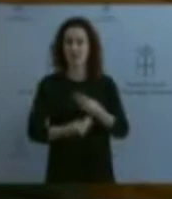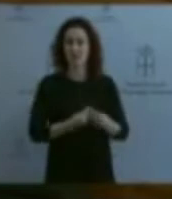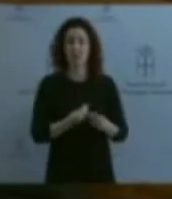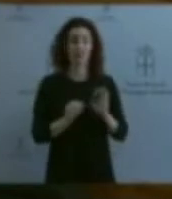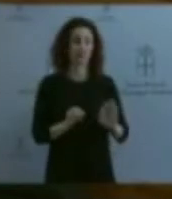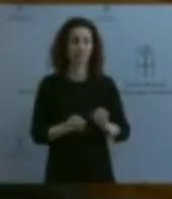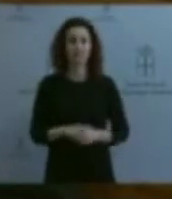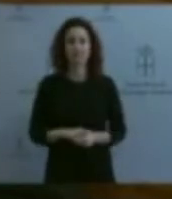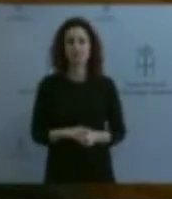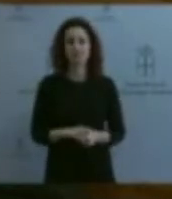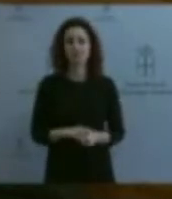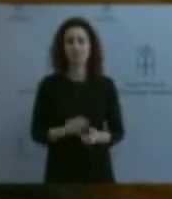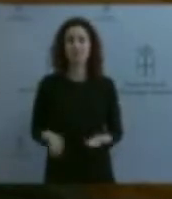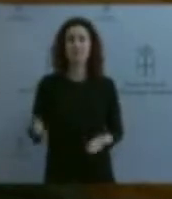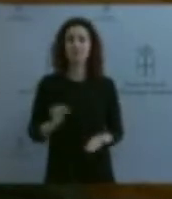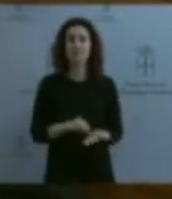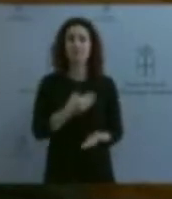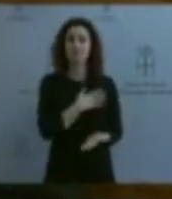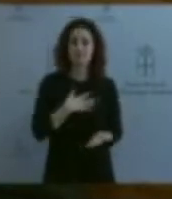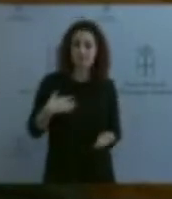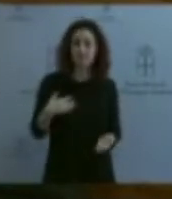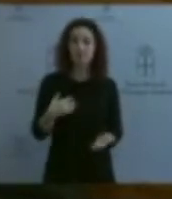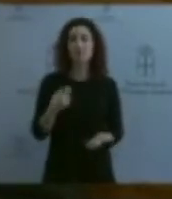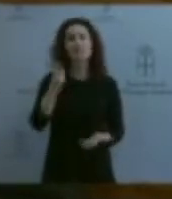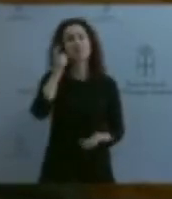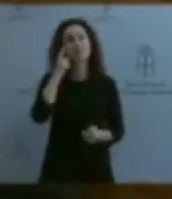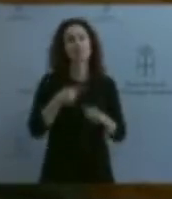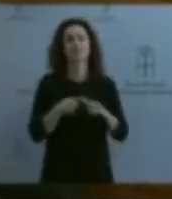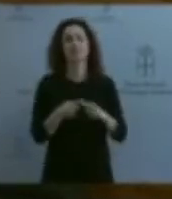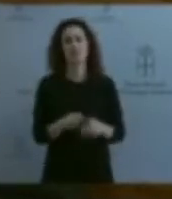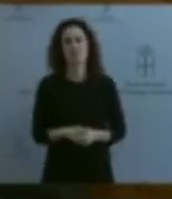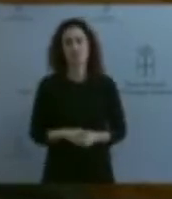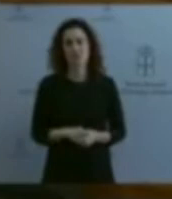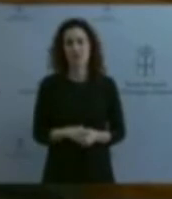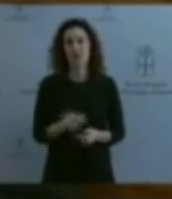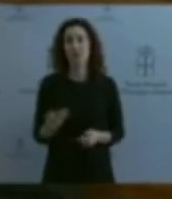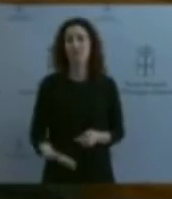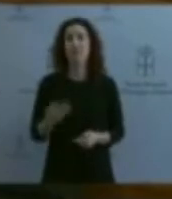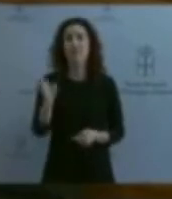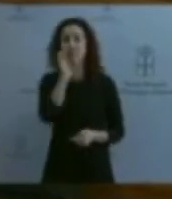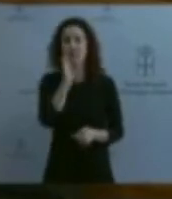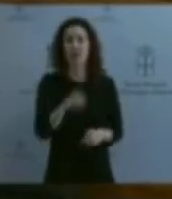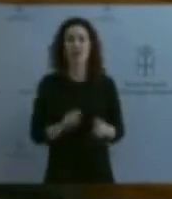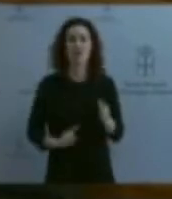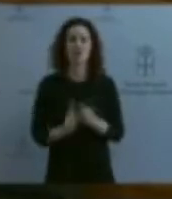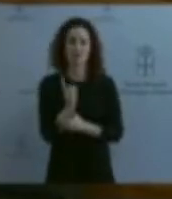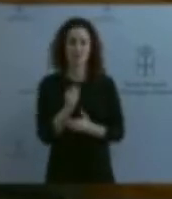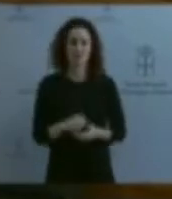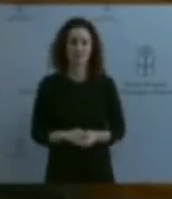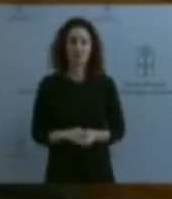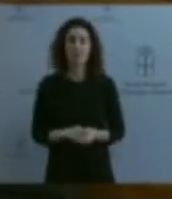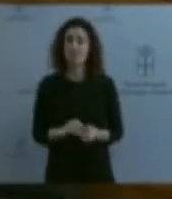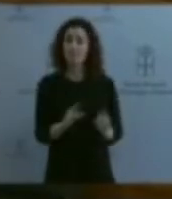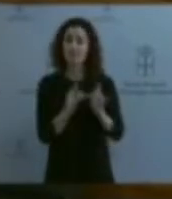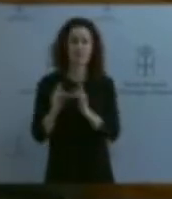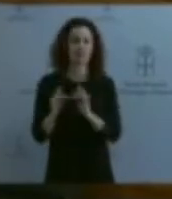que yo sé usted comparte, que es la importancia de la ciencia y la innovación. Es uno de los ejes estratégicos y para eso necesitamos